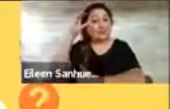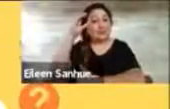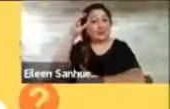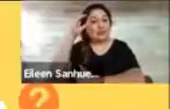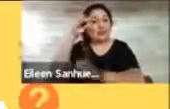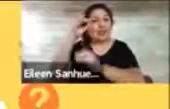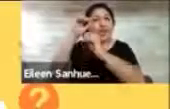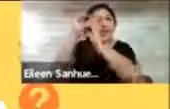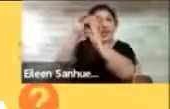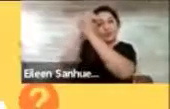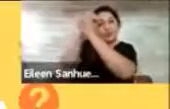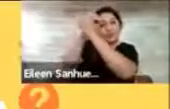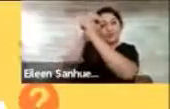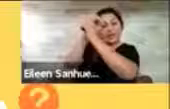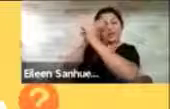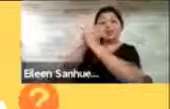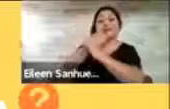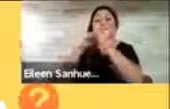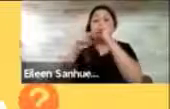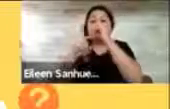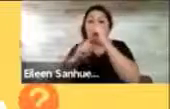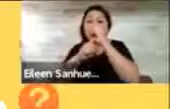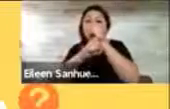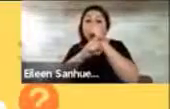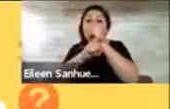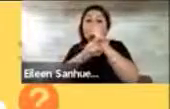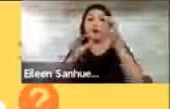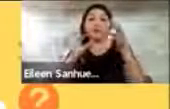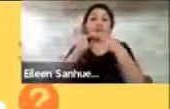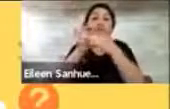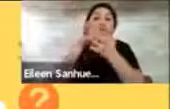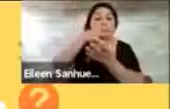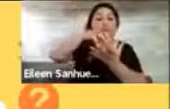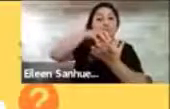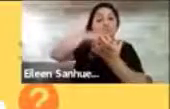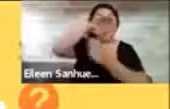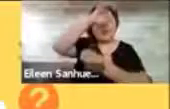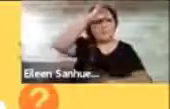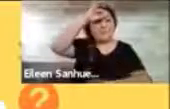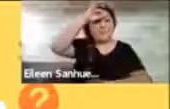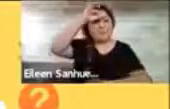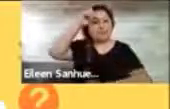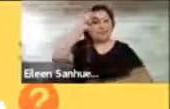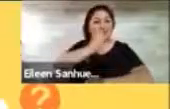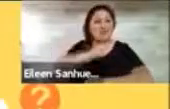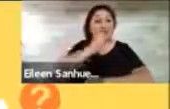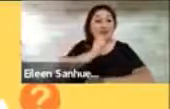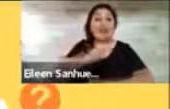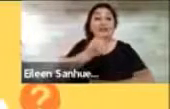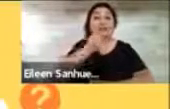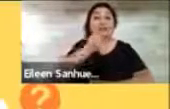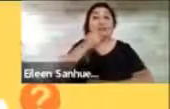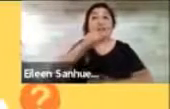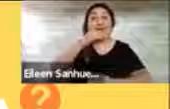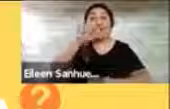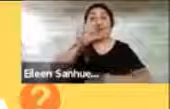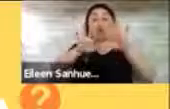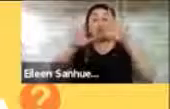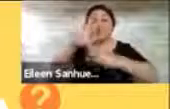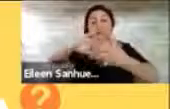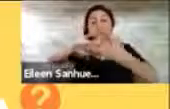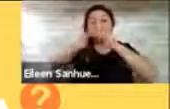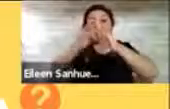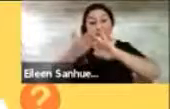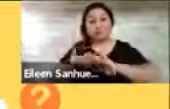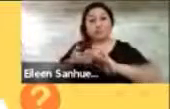La biología y el pueblo mapuche, la sustentabilidad con el pueblo inca y la tecnología con la